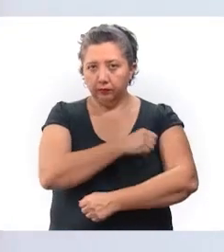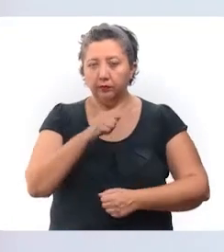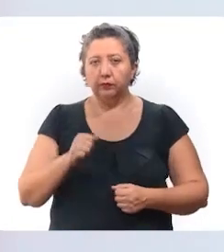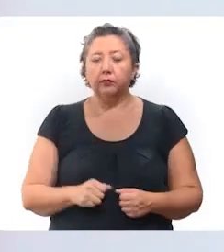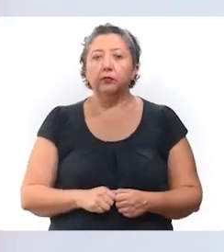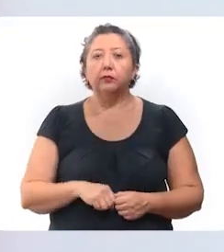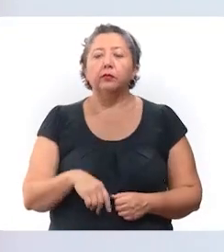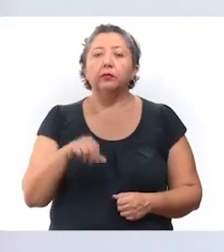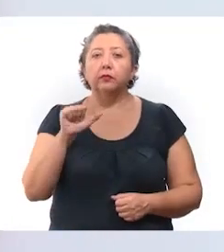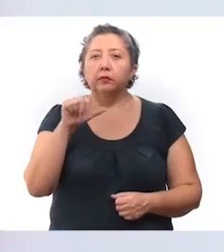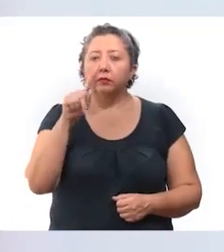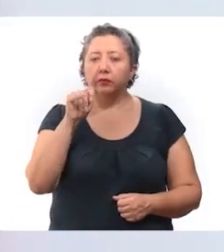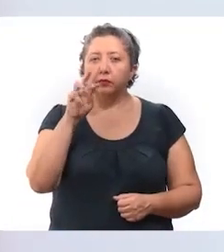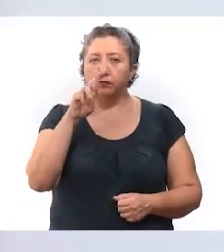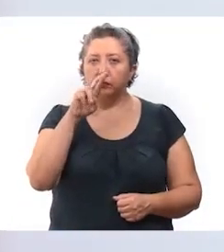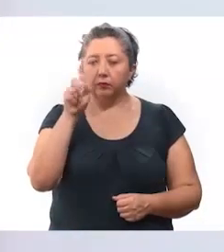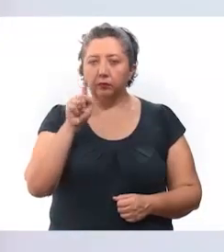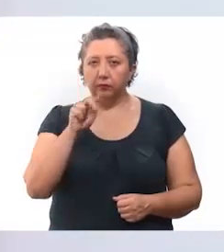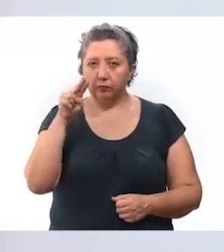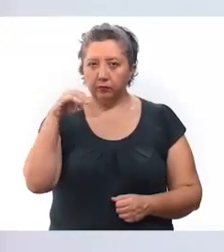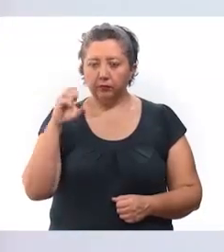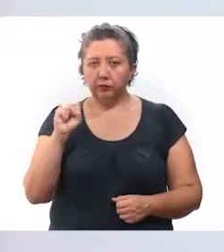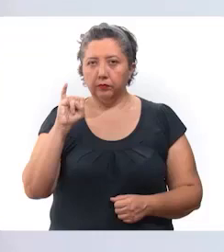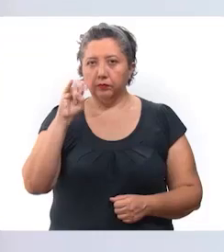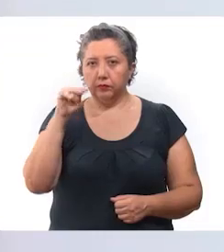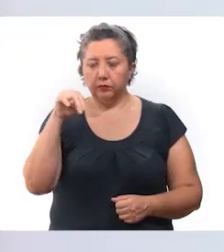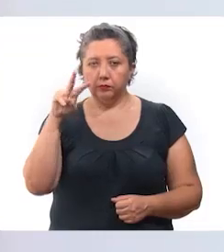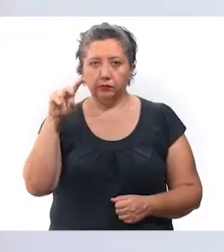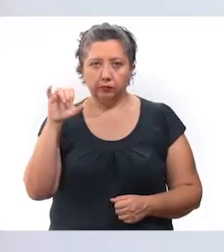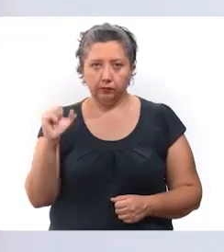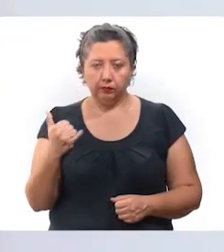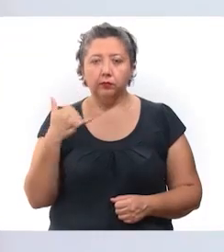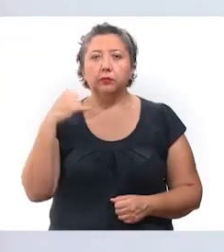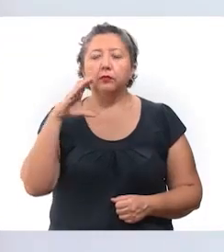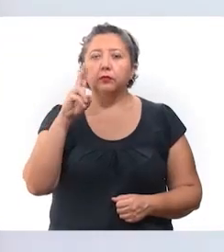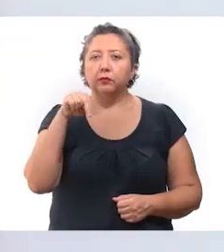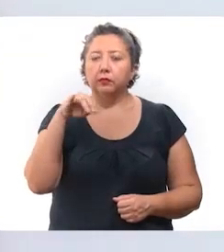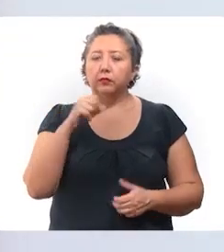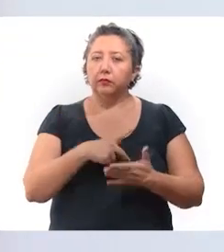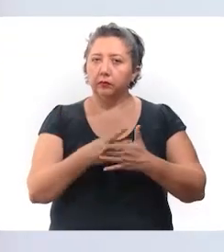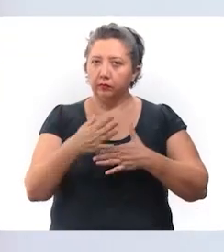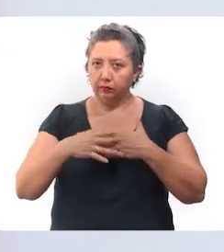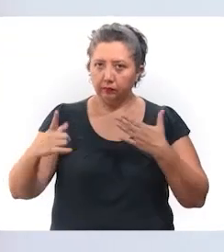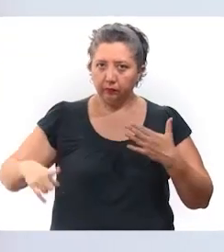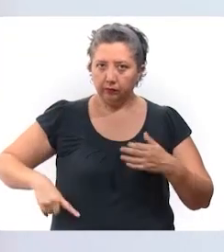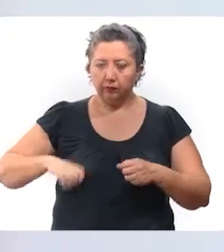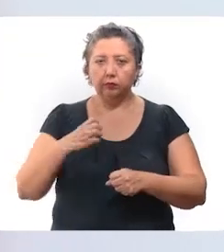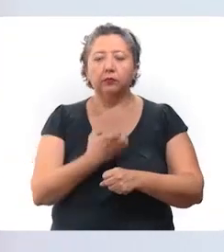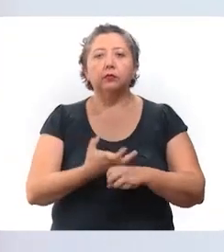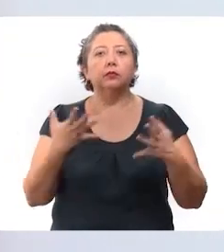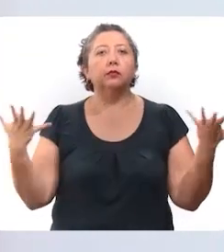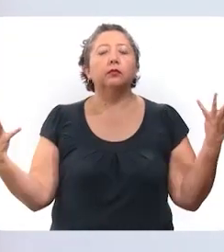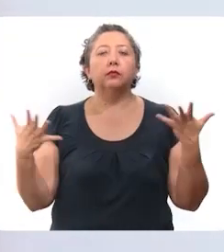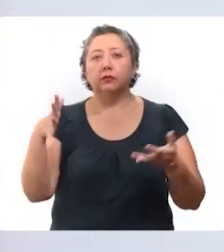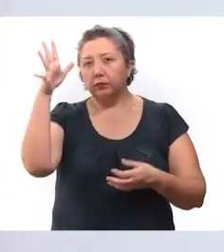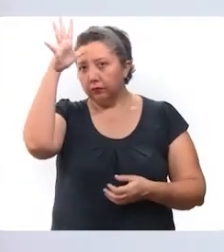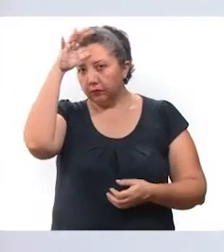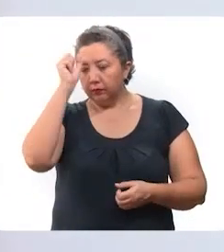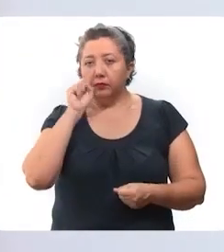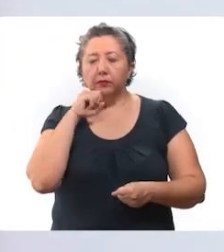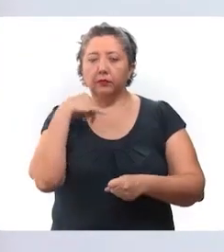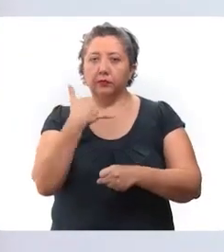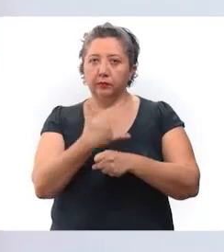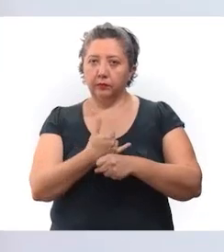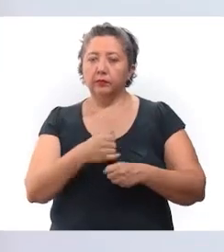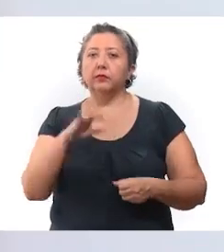la farmacéutica AstraZeneca, Sinovac y CanSino, proceso que el gobierno del estado realizará en coordinación con la